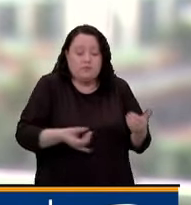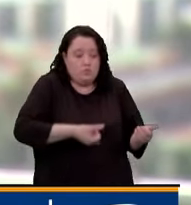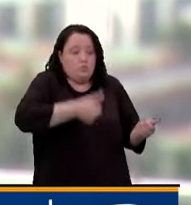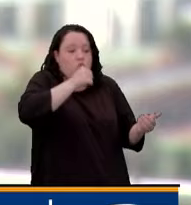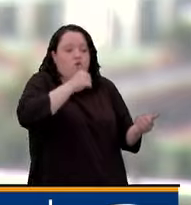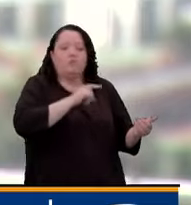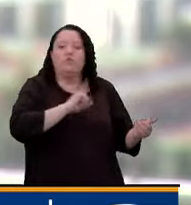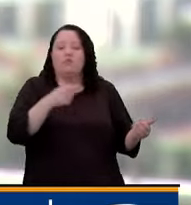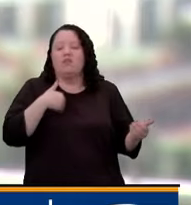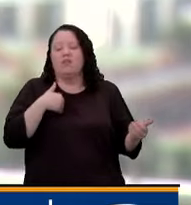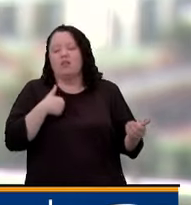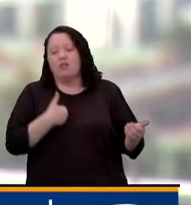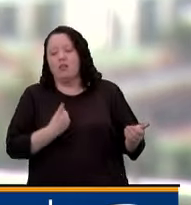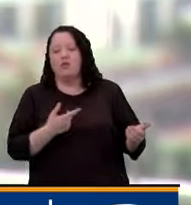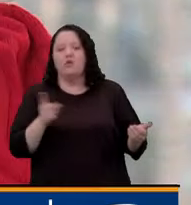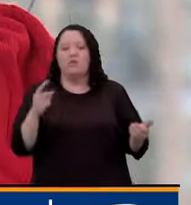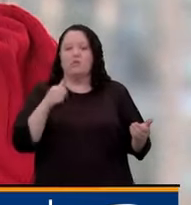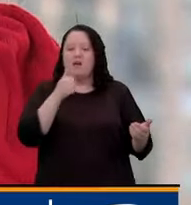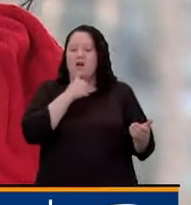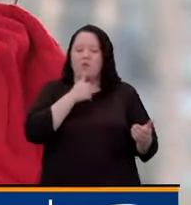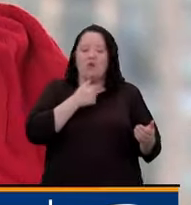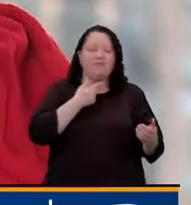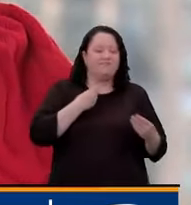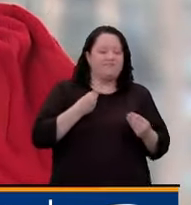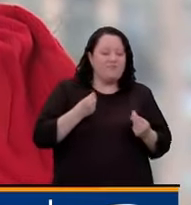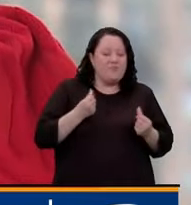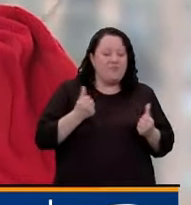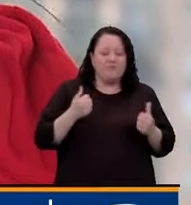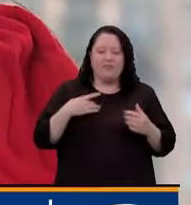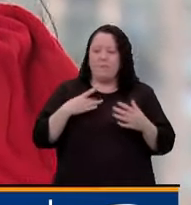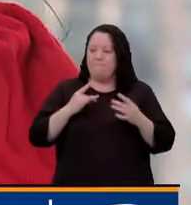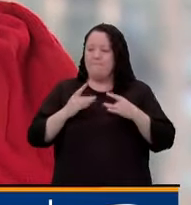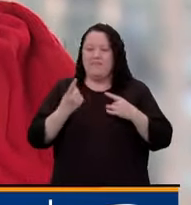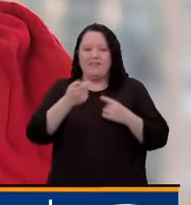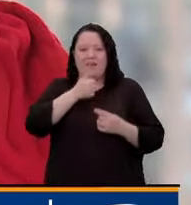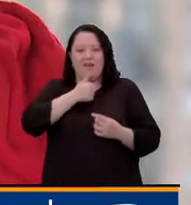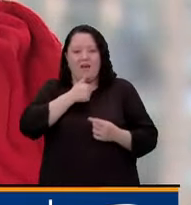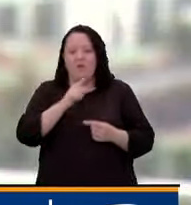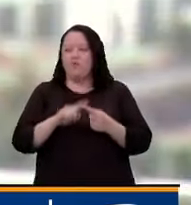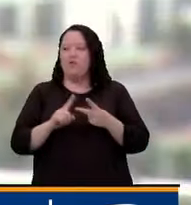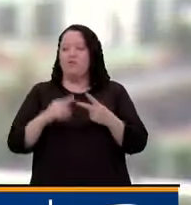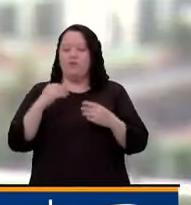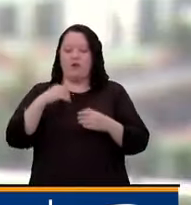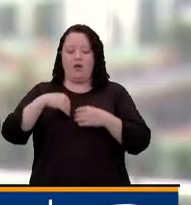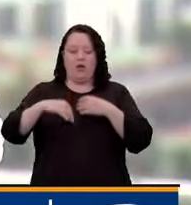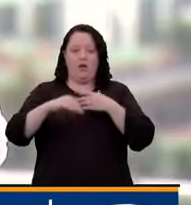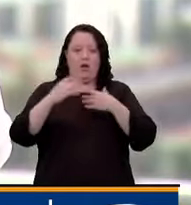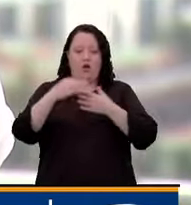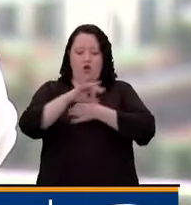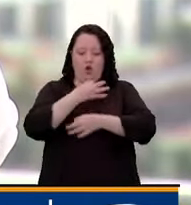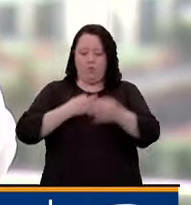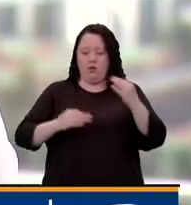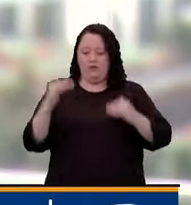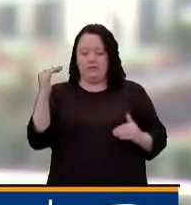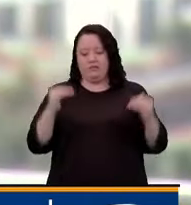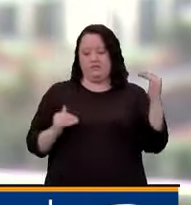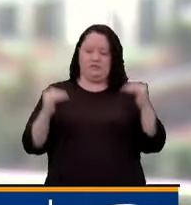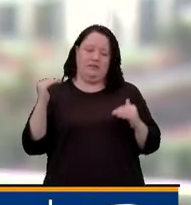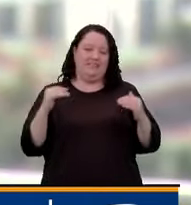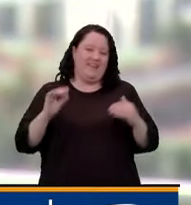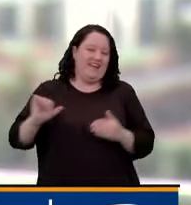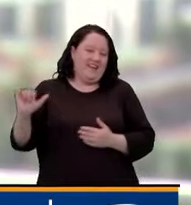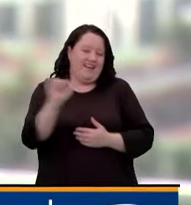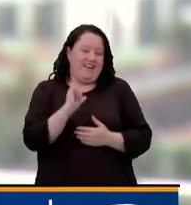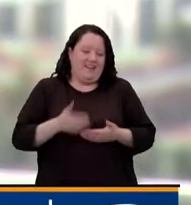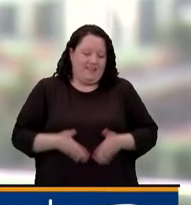el cansancio, por la deshidratación, por el desequilibrio hormonal que tienen las mujeres